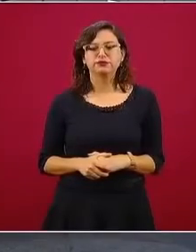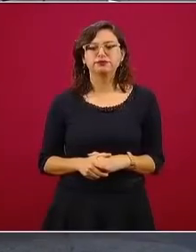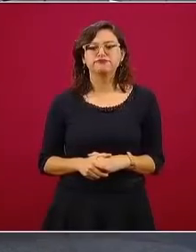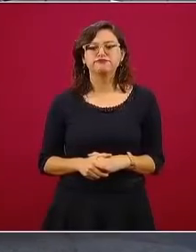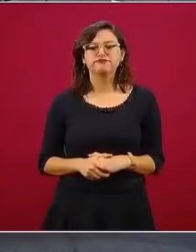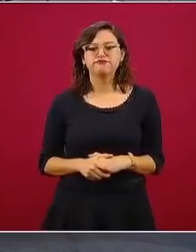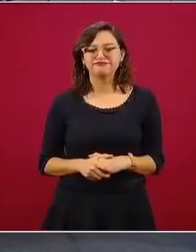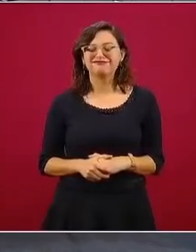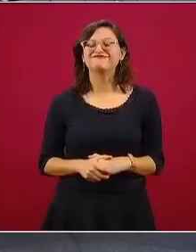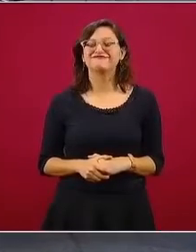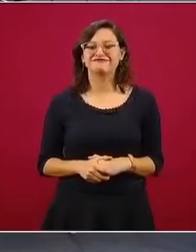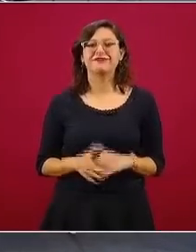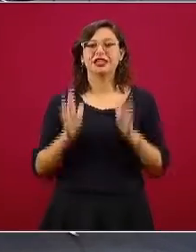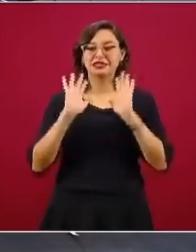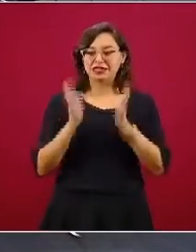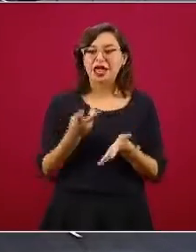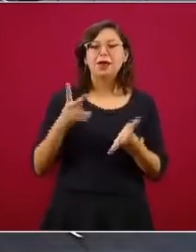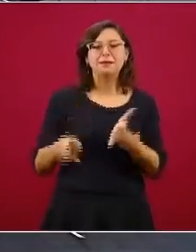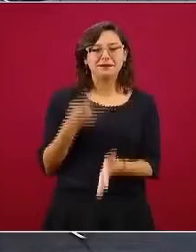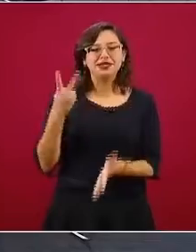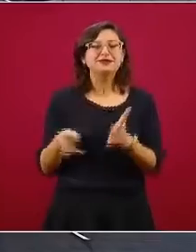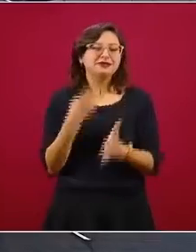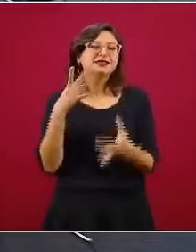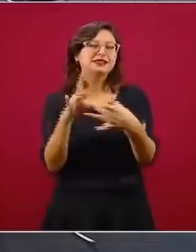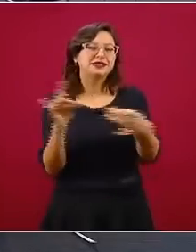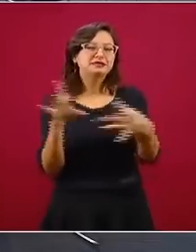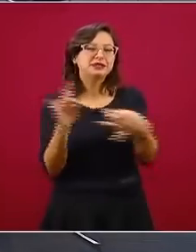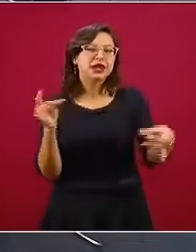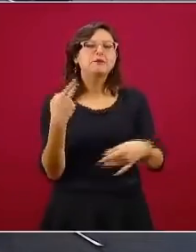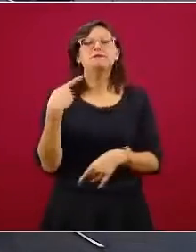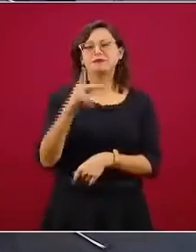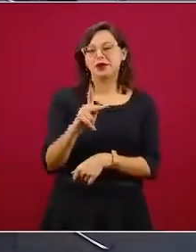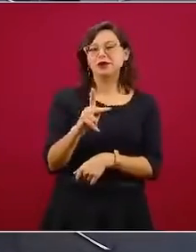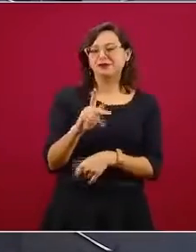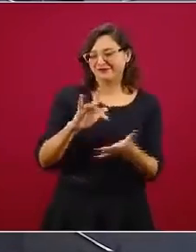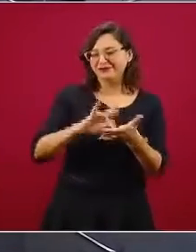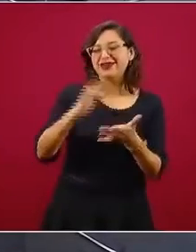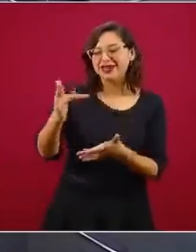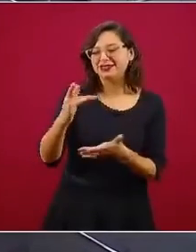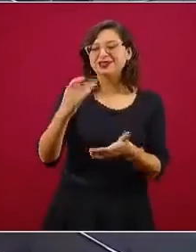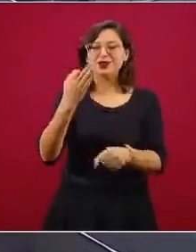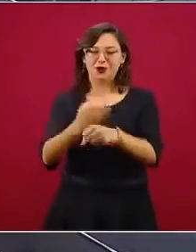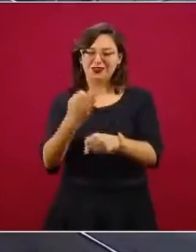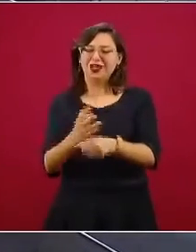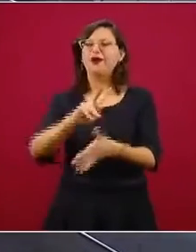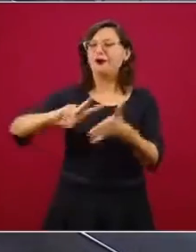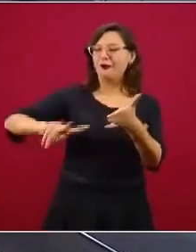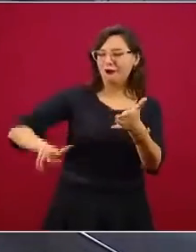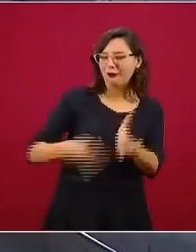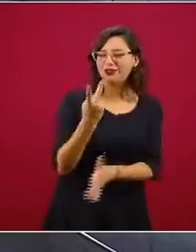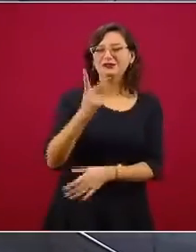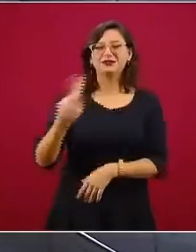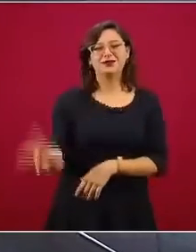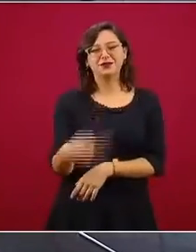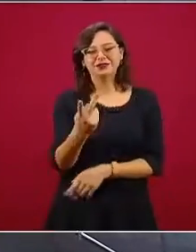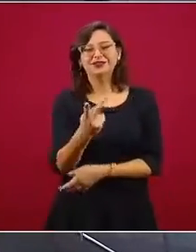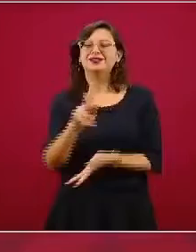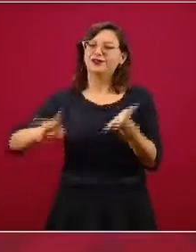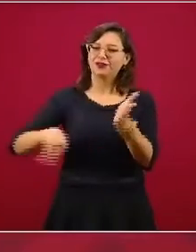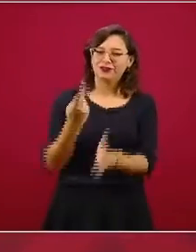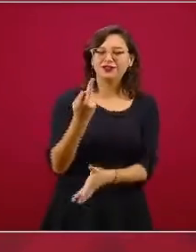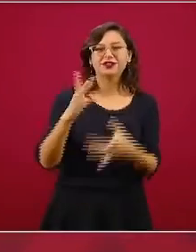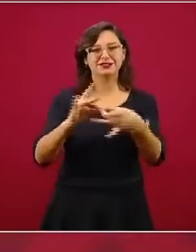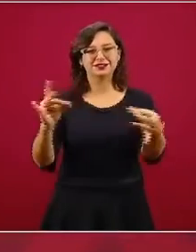Esto también lo hemos explicado, pero muchas gracias por traerlo a la memoria de todos y todas para poderlo volver a explicar.